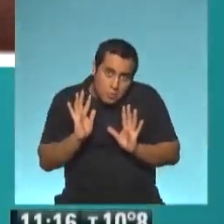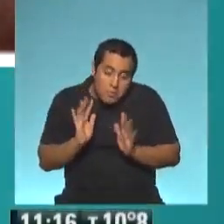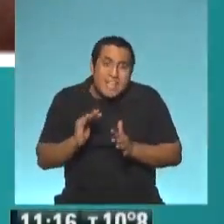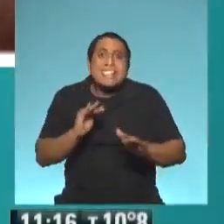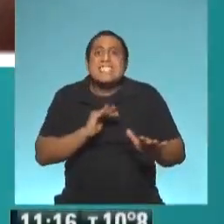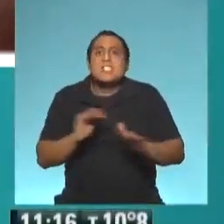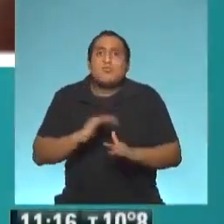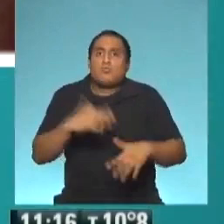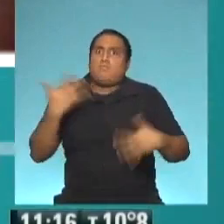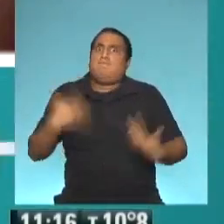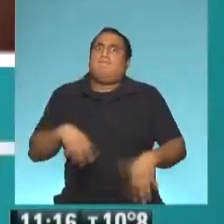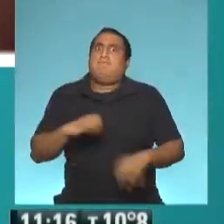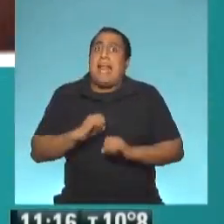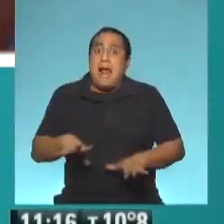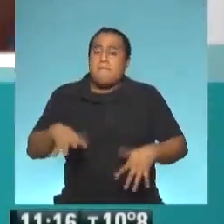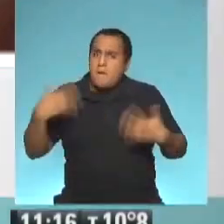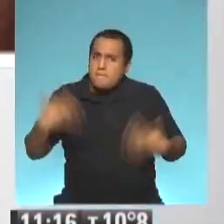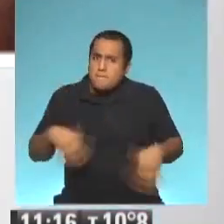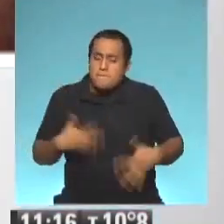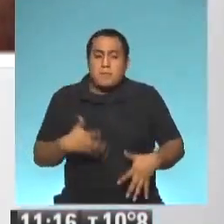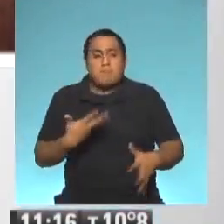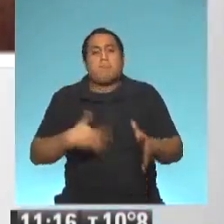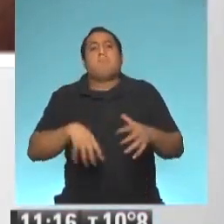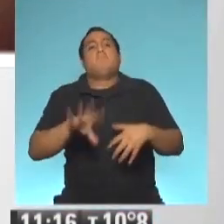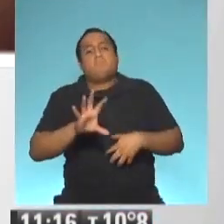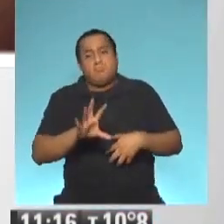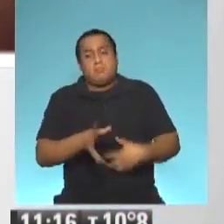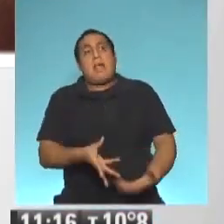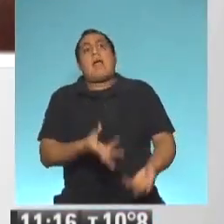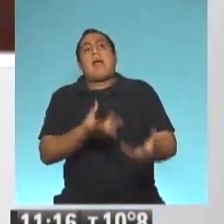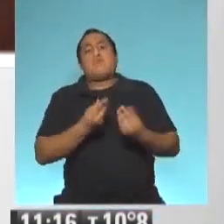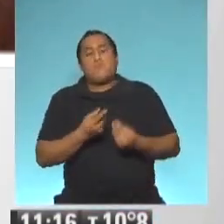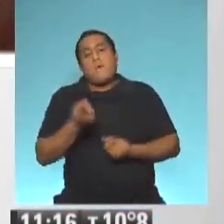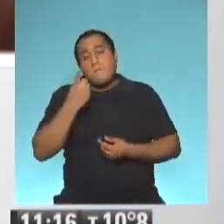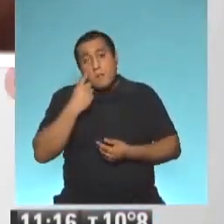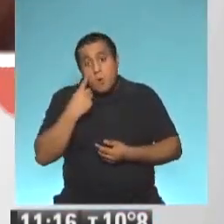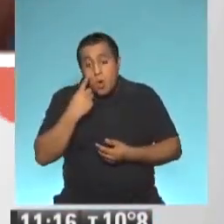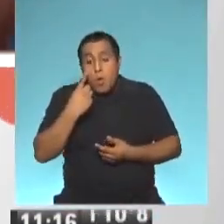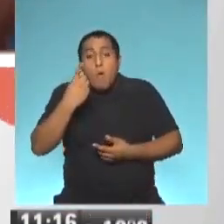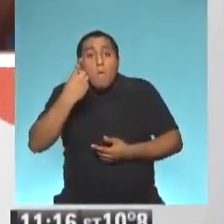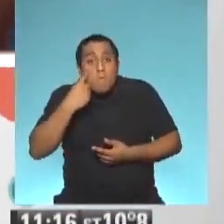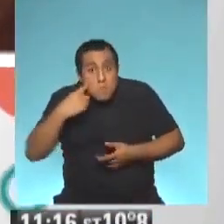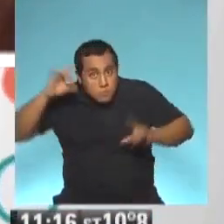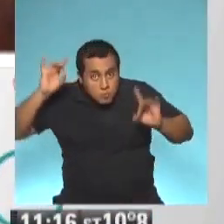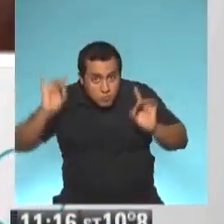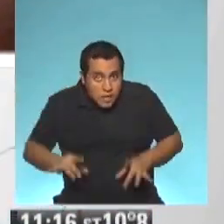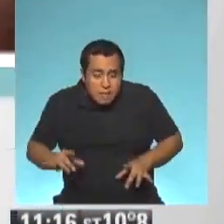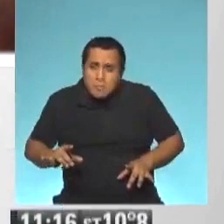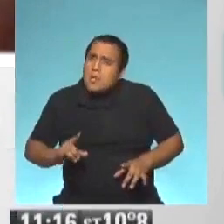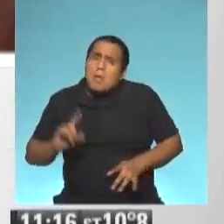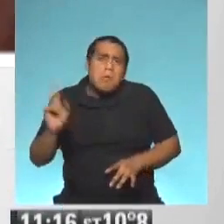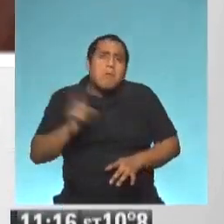situaciones límites, en las listas de espera de emergencia, sino en el caso de los